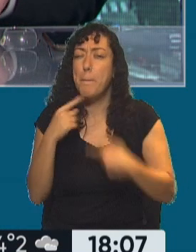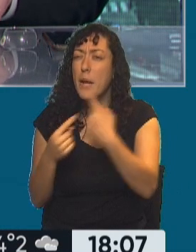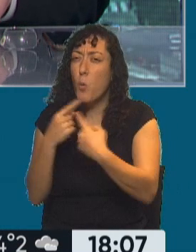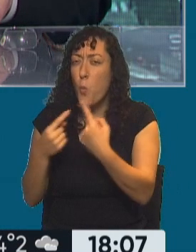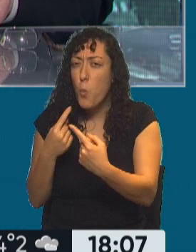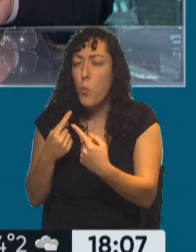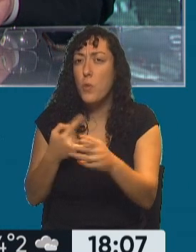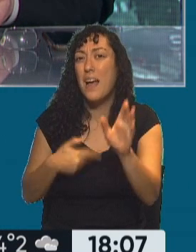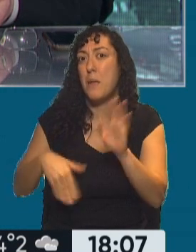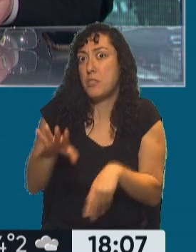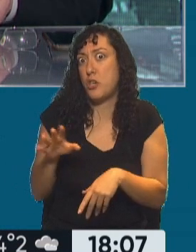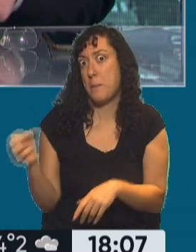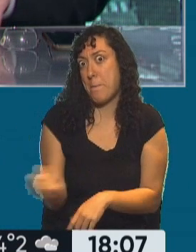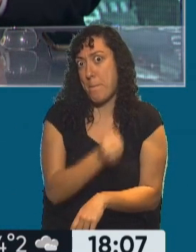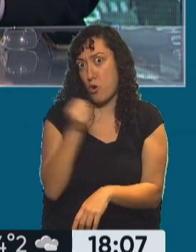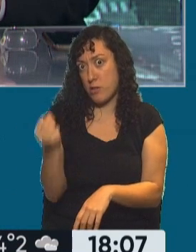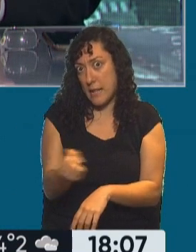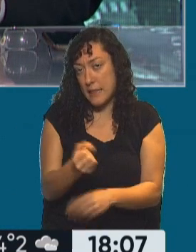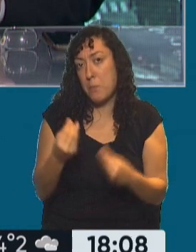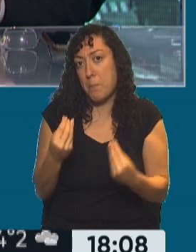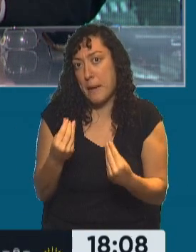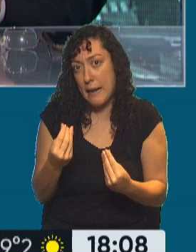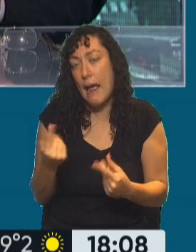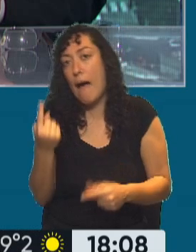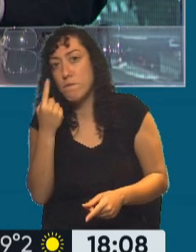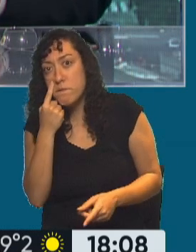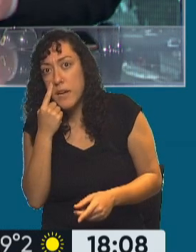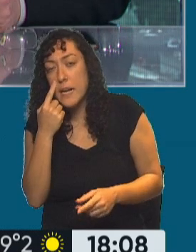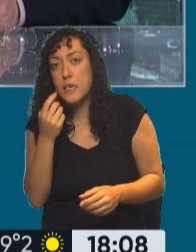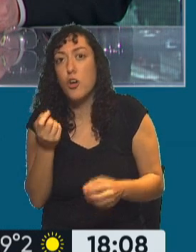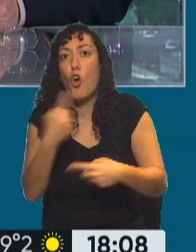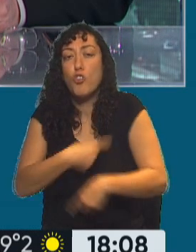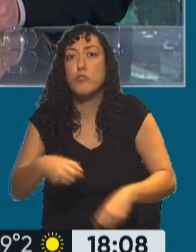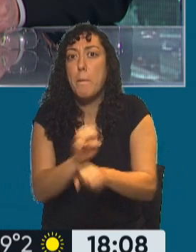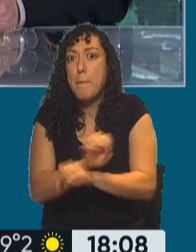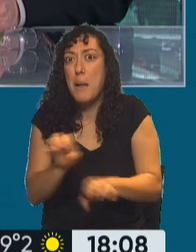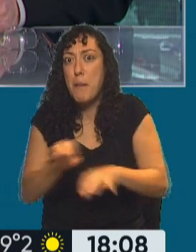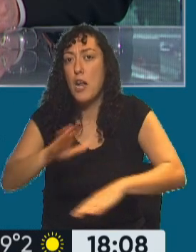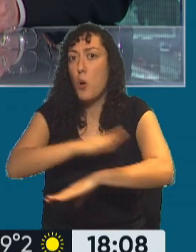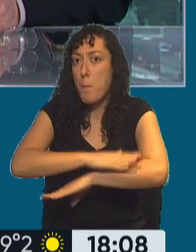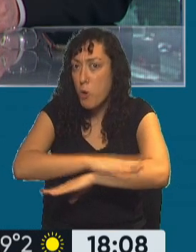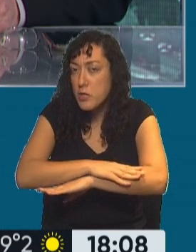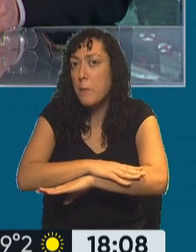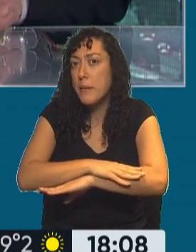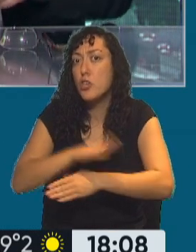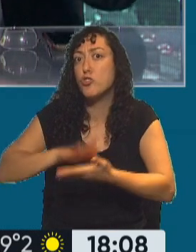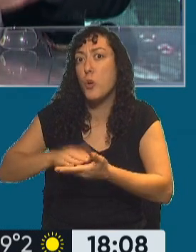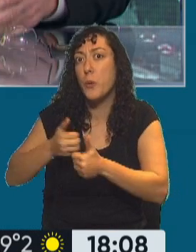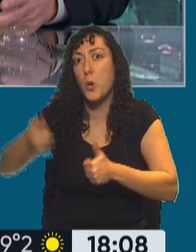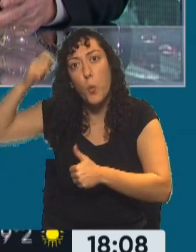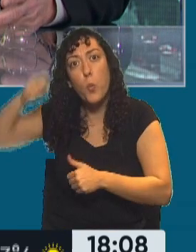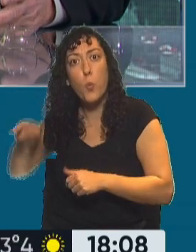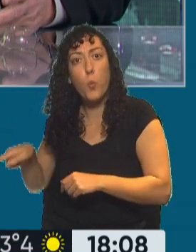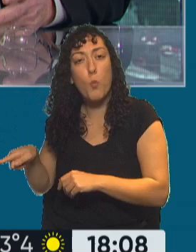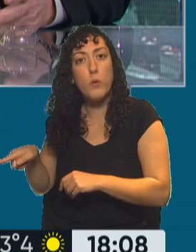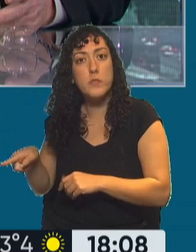esas que eran importantes para determinar si hubo algún tipo de irregularidad en el comportamiento de los jueces de la Corte, se